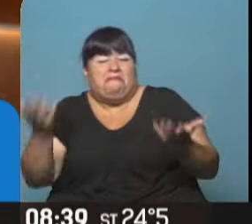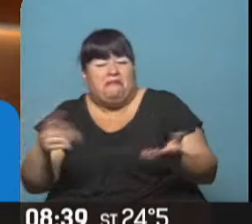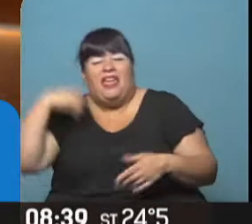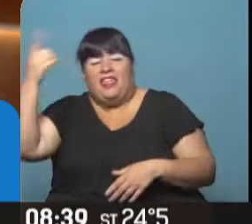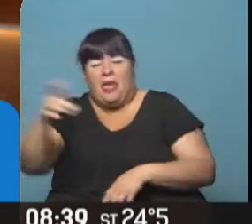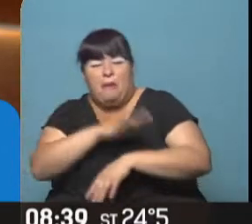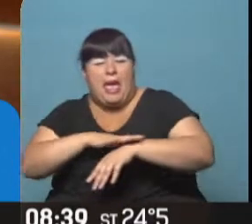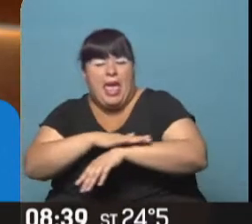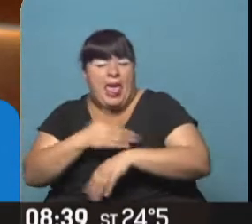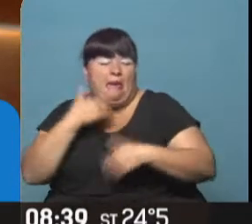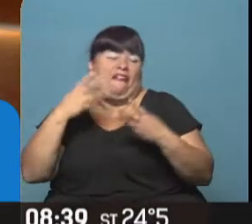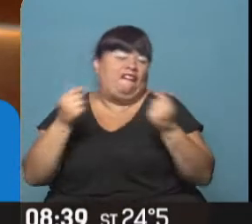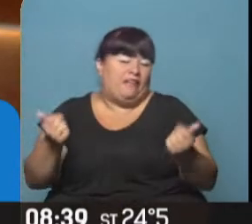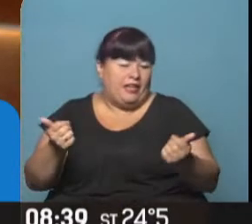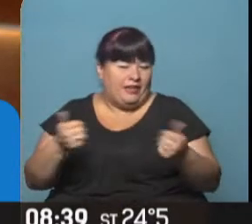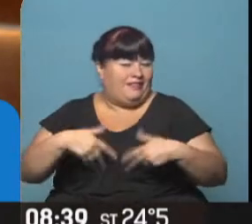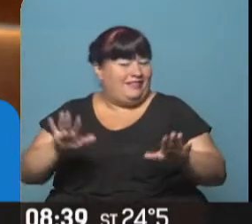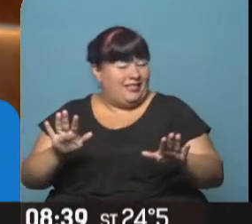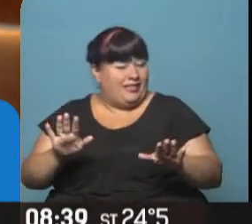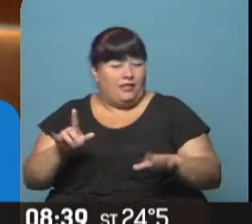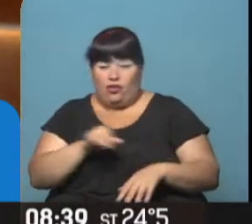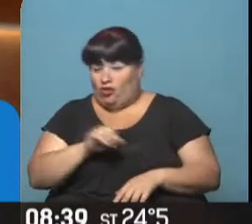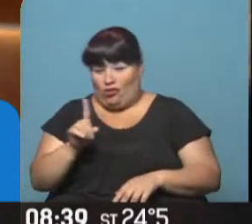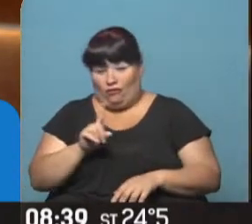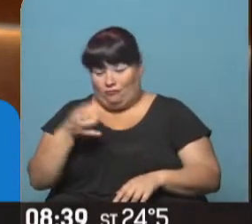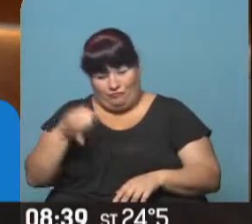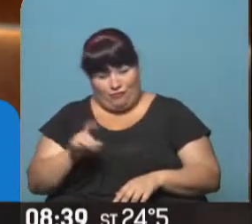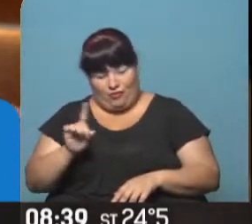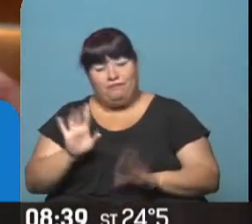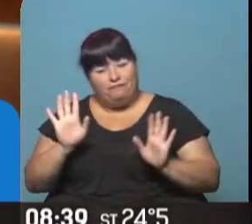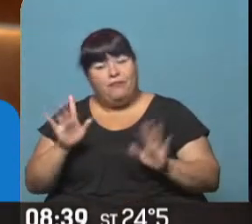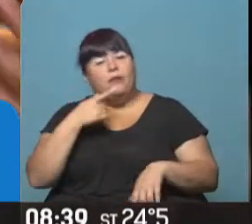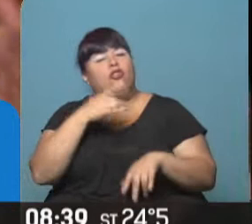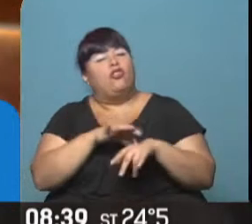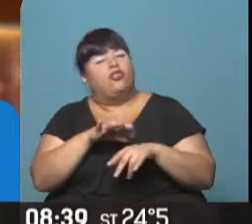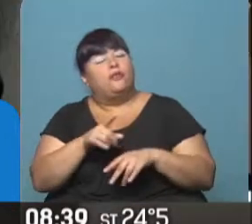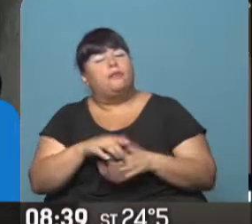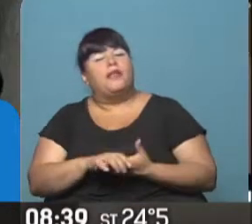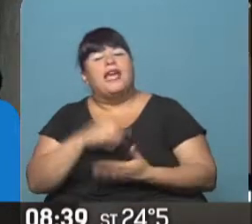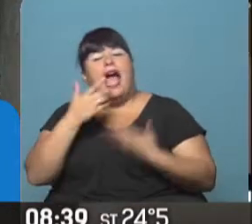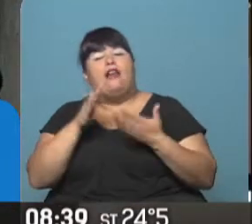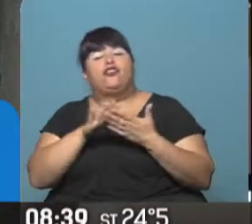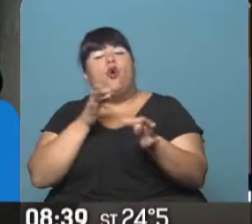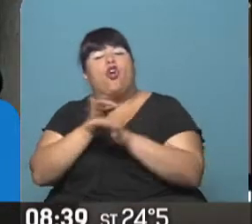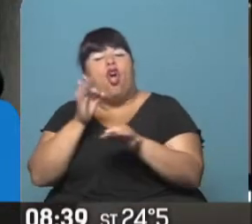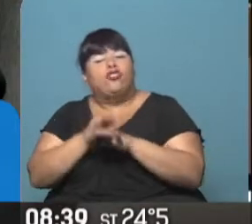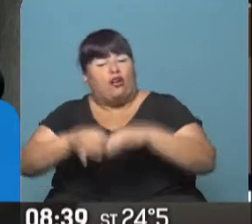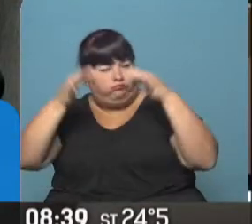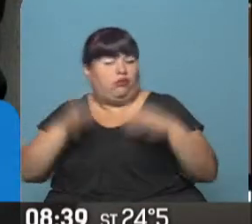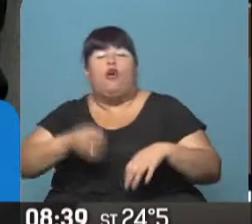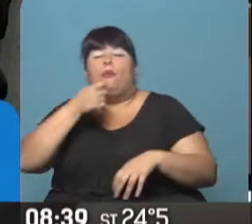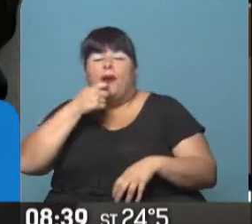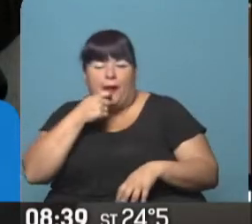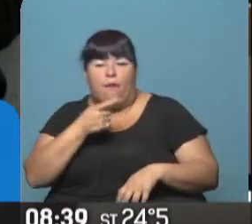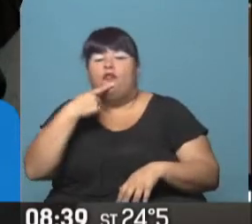después le pasamos una cremita y pasa. Y no es así, ¿no? Y doctor, y si hablamos de los consejos así prácticos, por ejemplo,